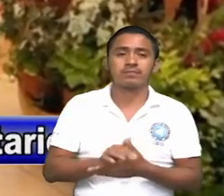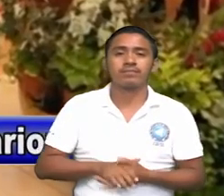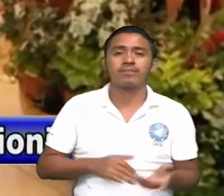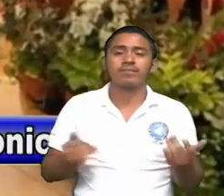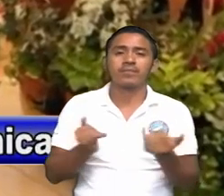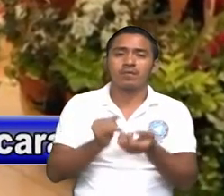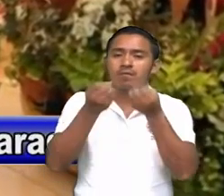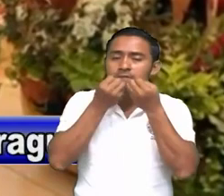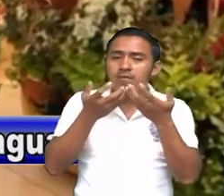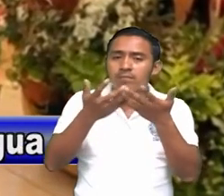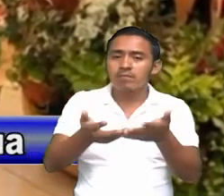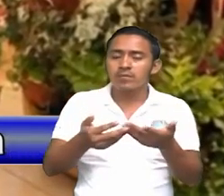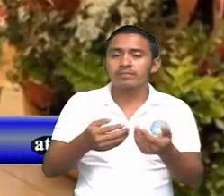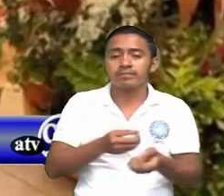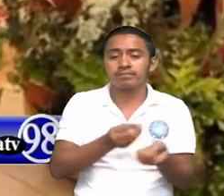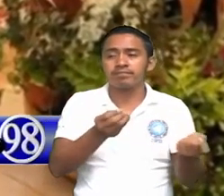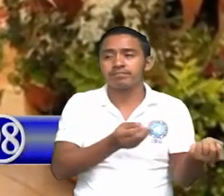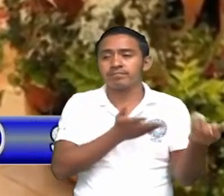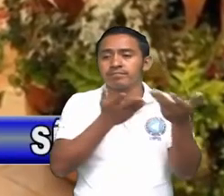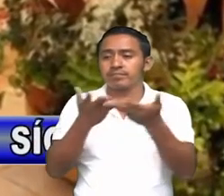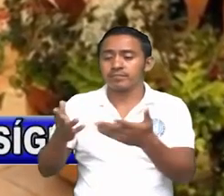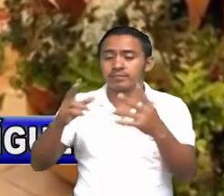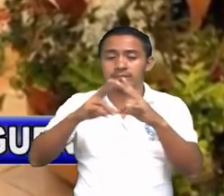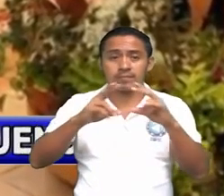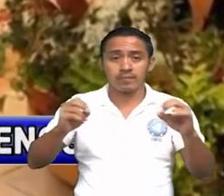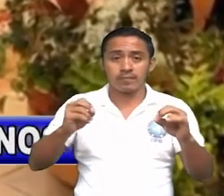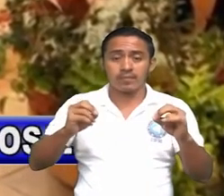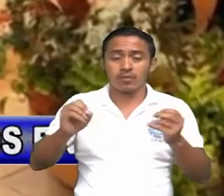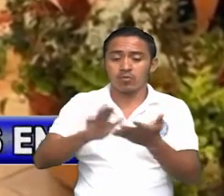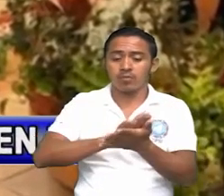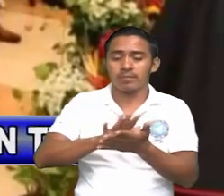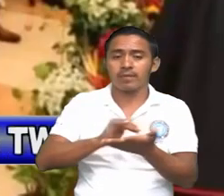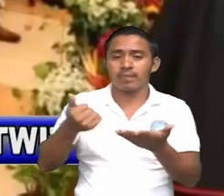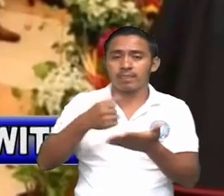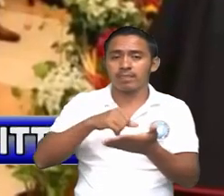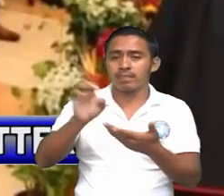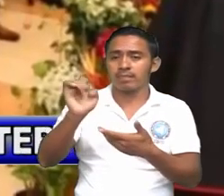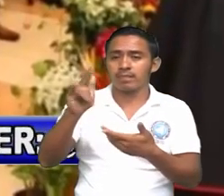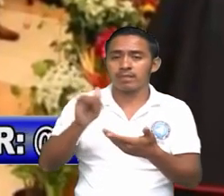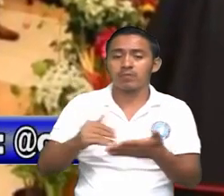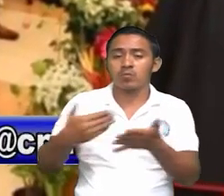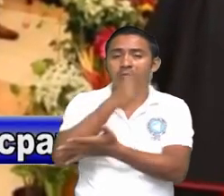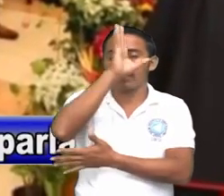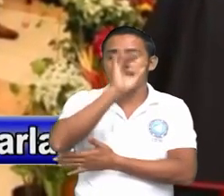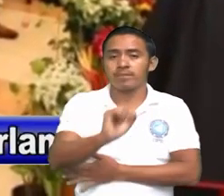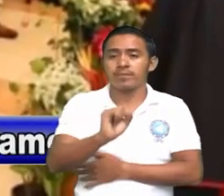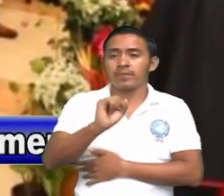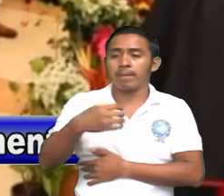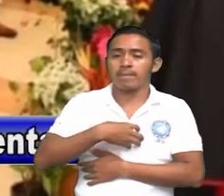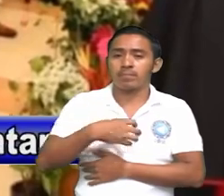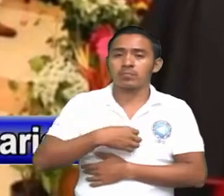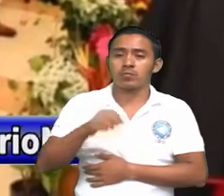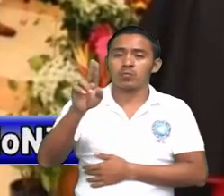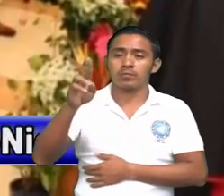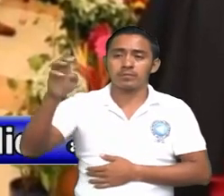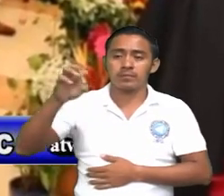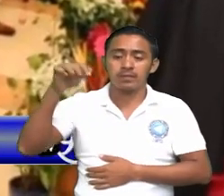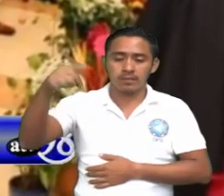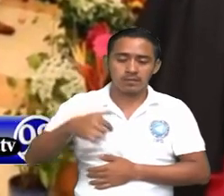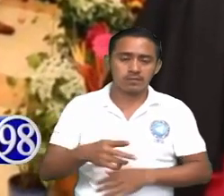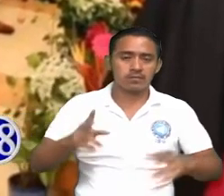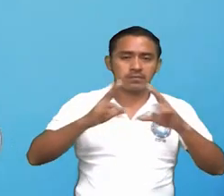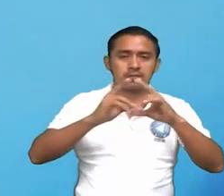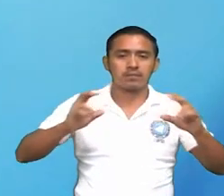Además, anunció la entrega ante la Cancillería de Nicaragua de copias de estilo del nuevo embajador de la delegación de la Unión Europea en nuestro